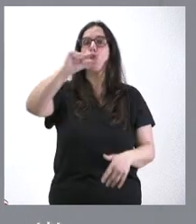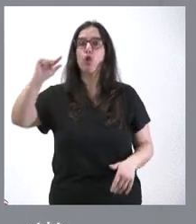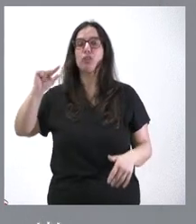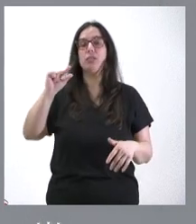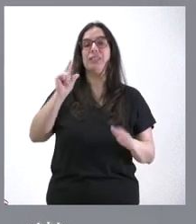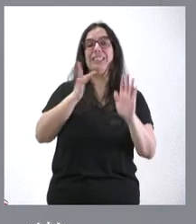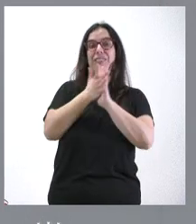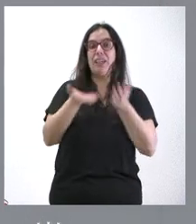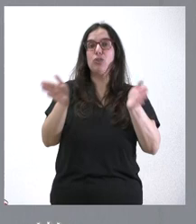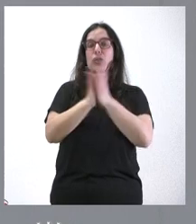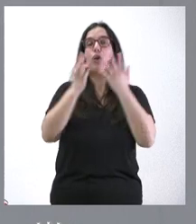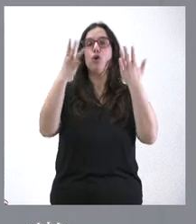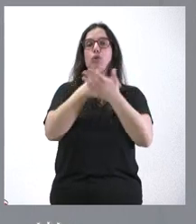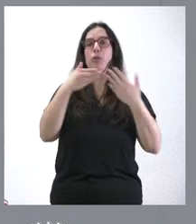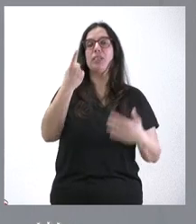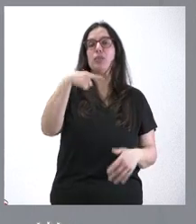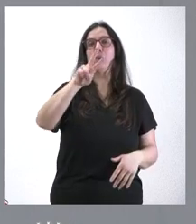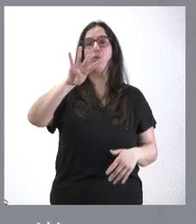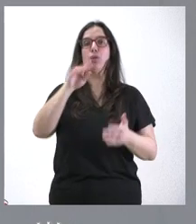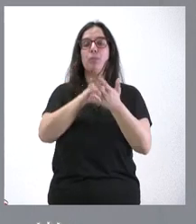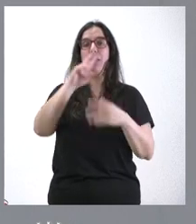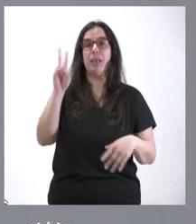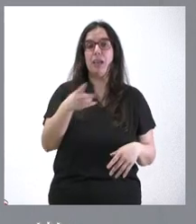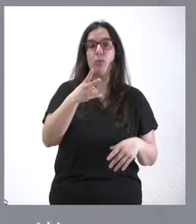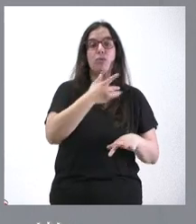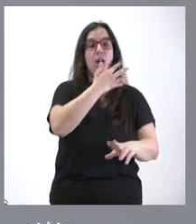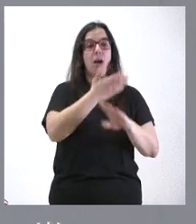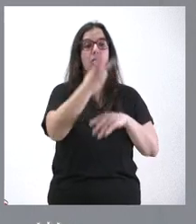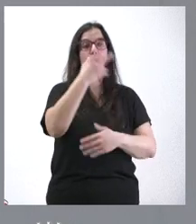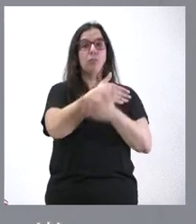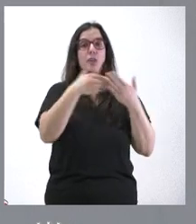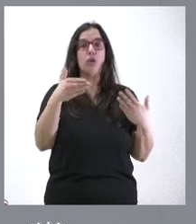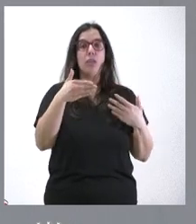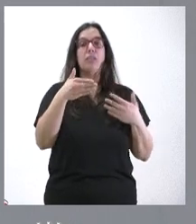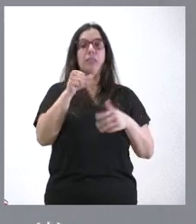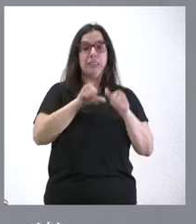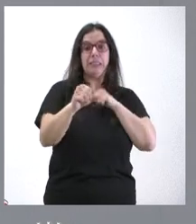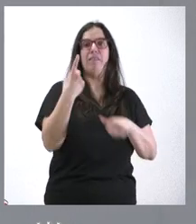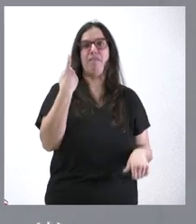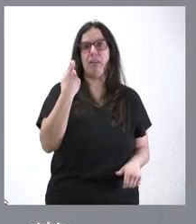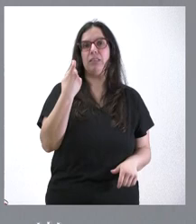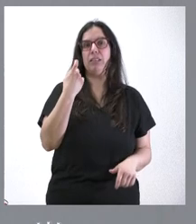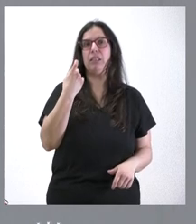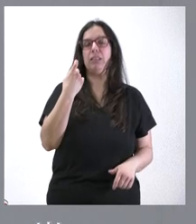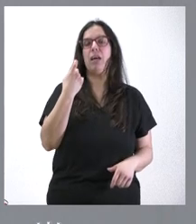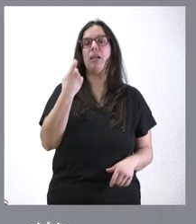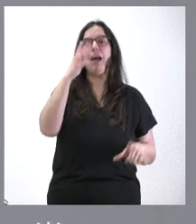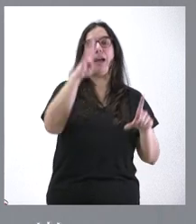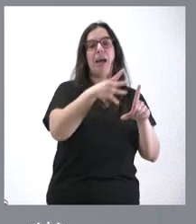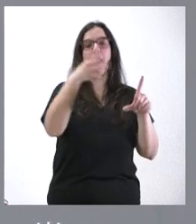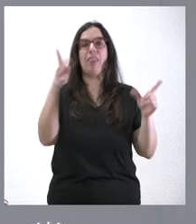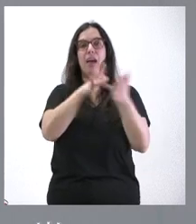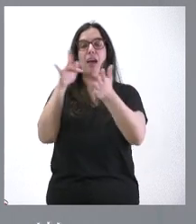son 8,124 que si sumaremos a las 2 millones que faltarán de incorporar el calendario vacunal